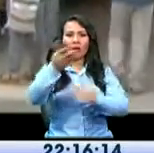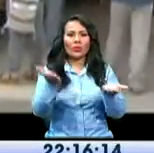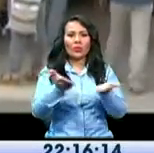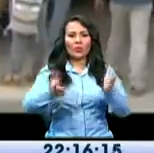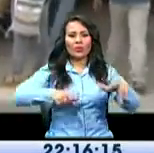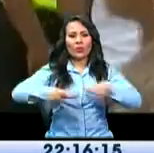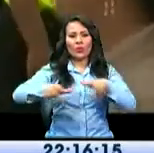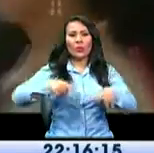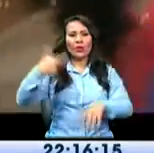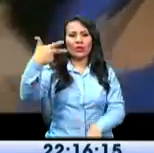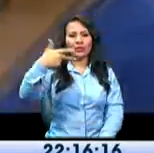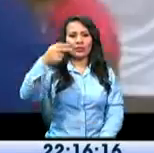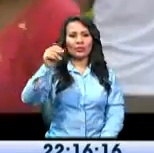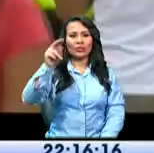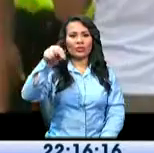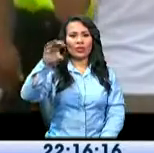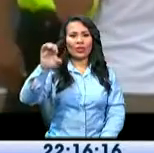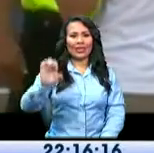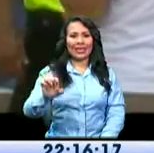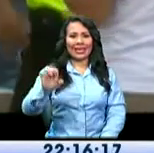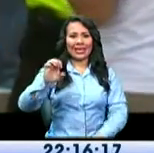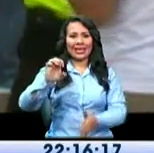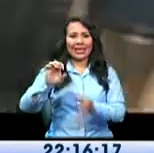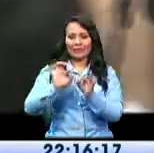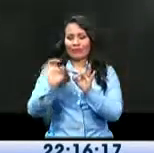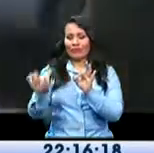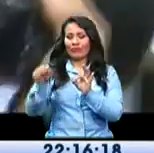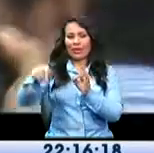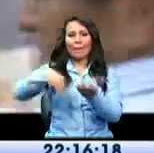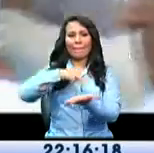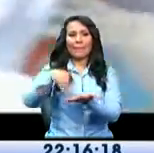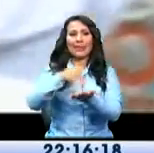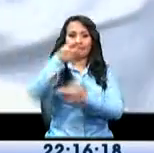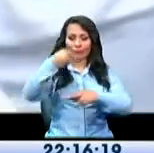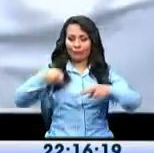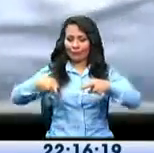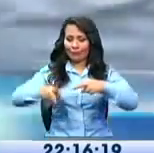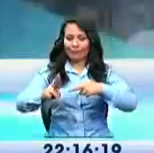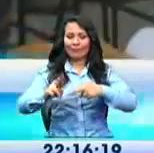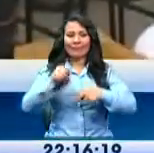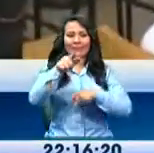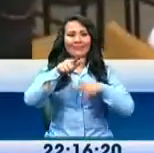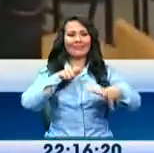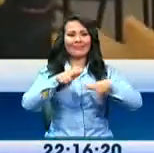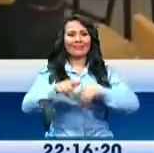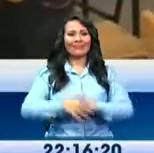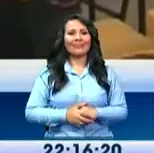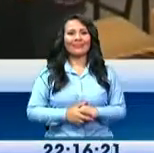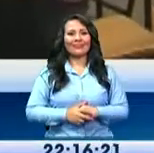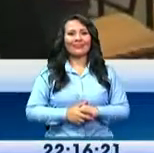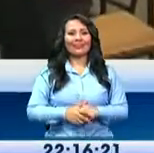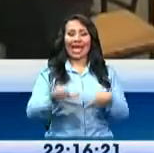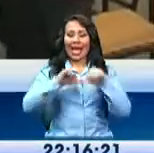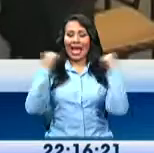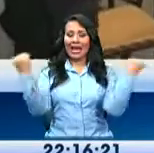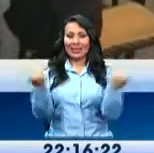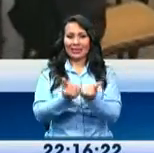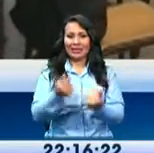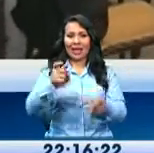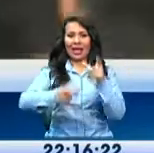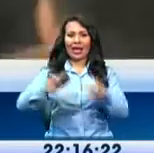en la provincia de Manabí, el presidente Correa inició su inauguración de obras en esta provincia, mientras los alumnos estaban en